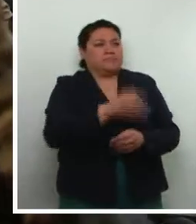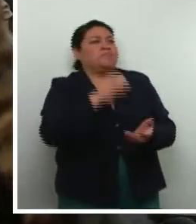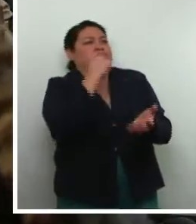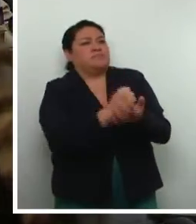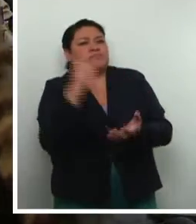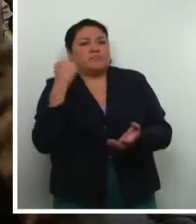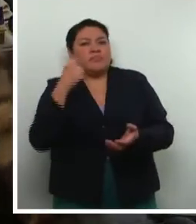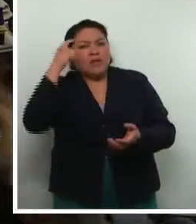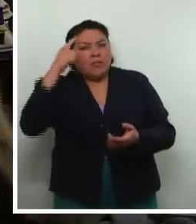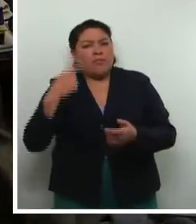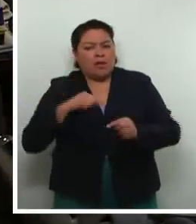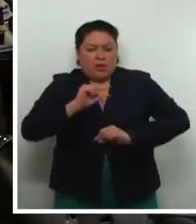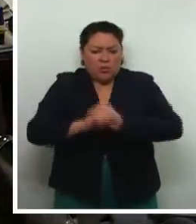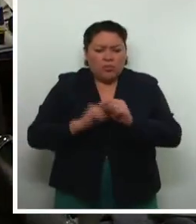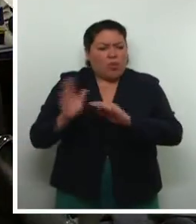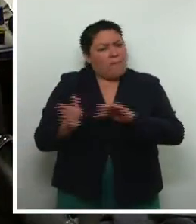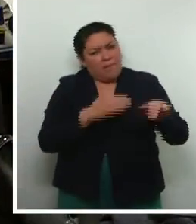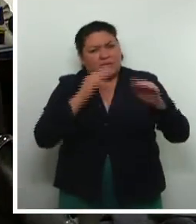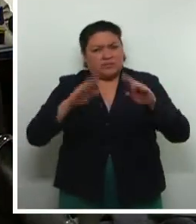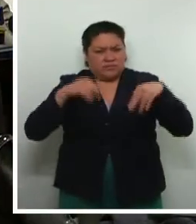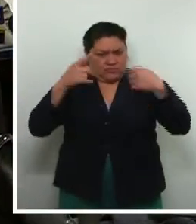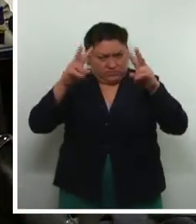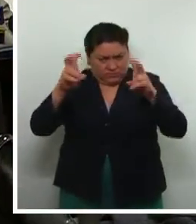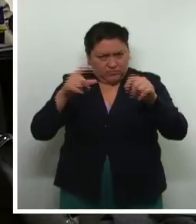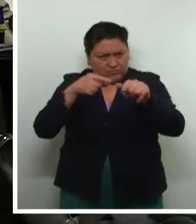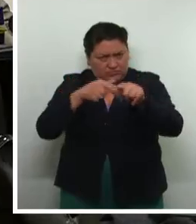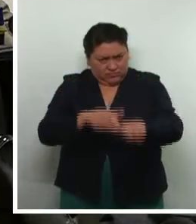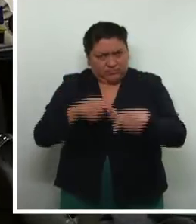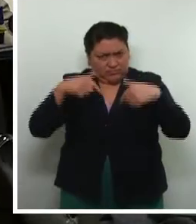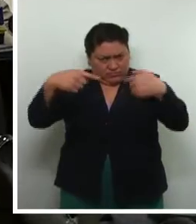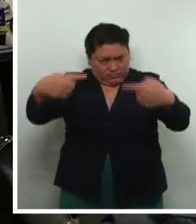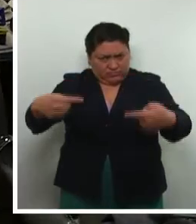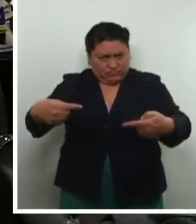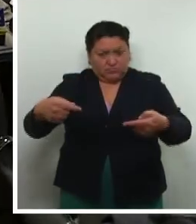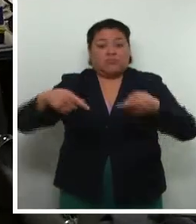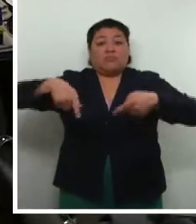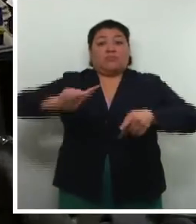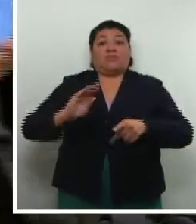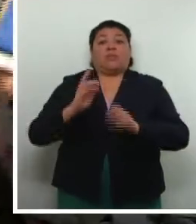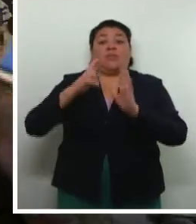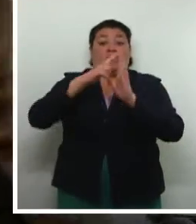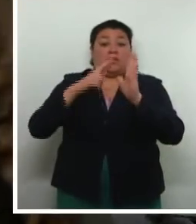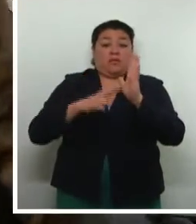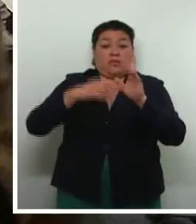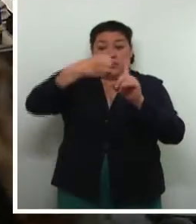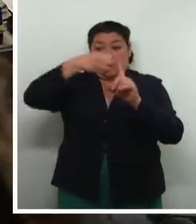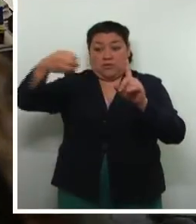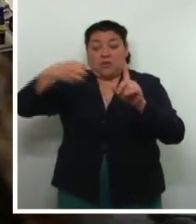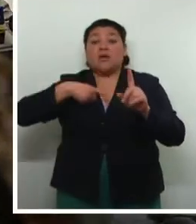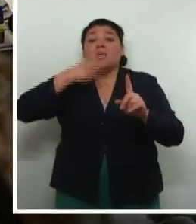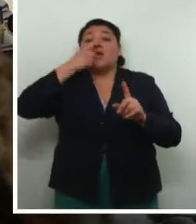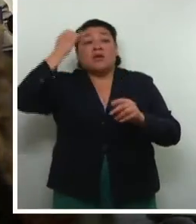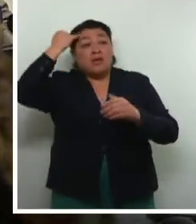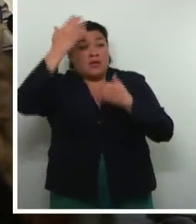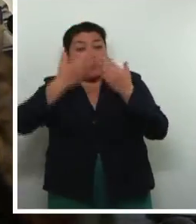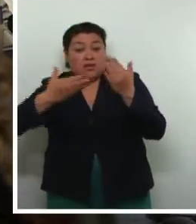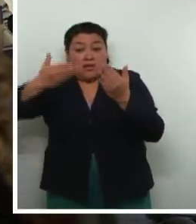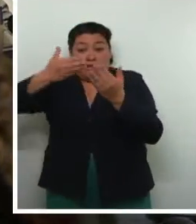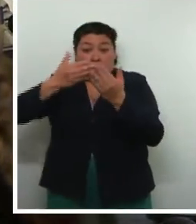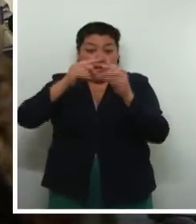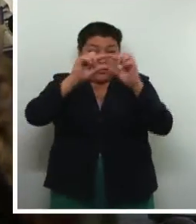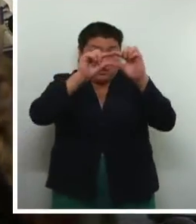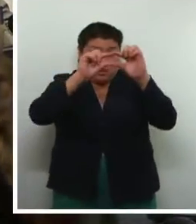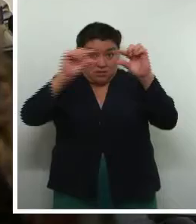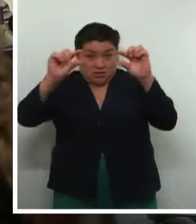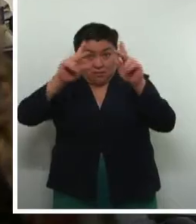avanzar. Sin embargo, el procedimiento es muy claro. Lo que se reserva, esa porción normativa que se